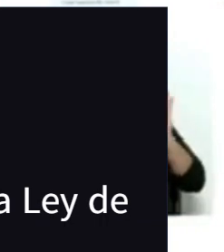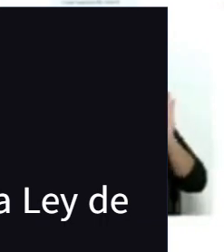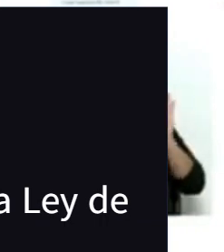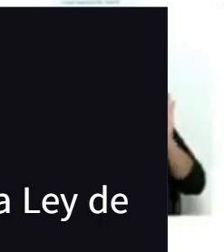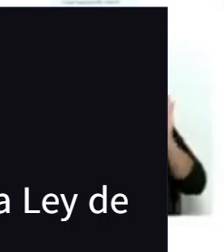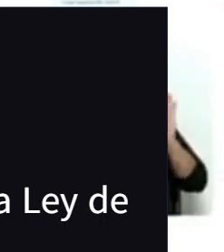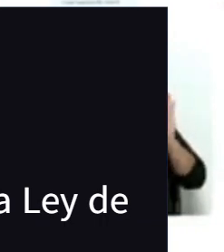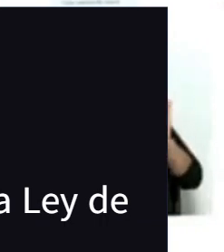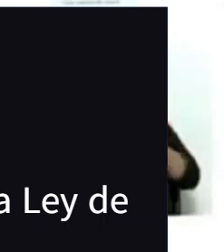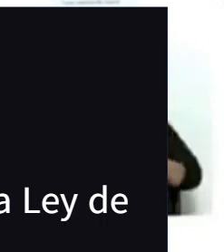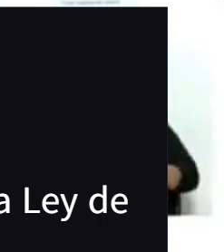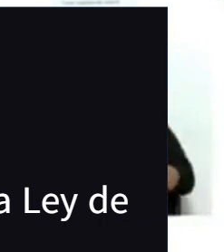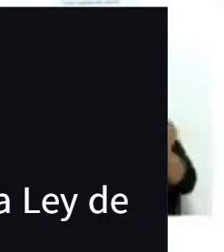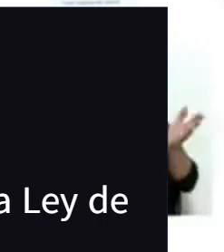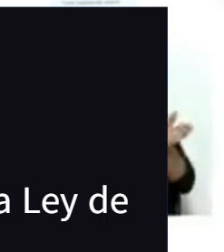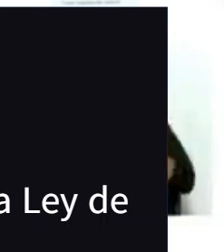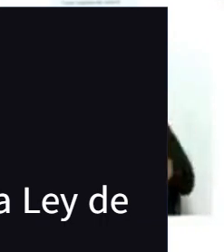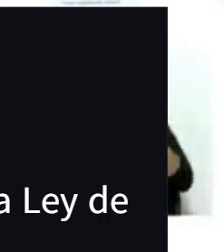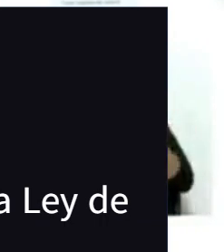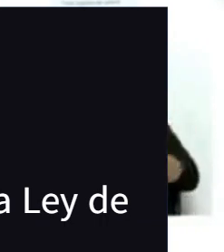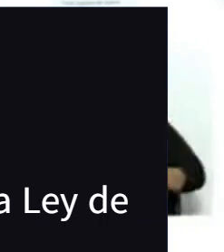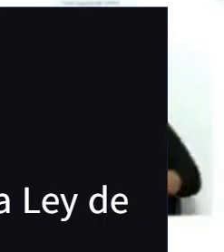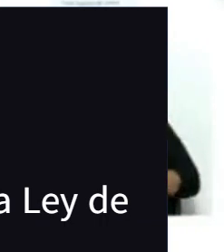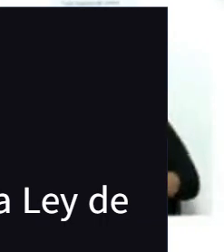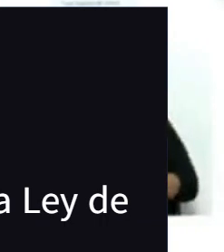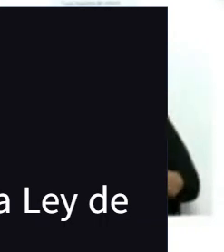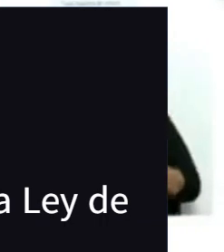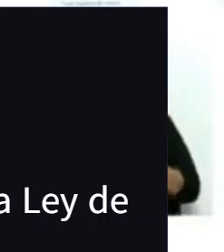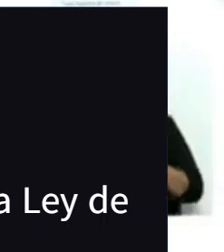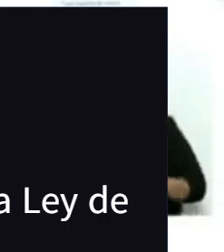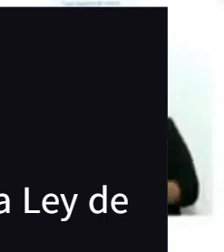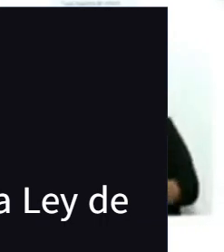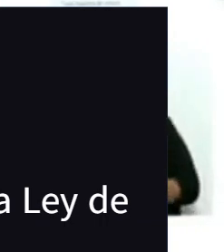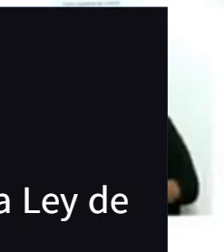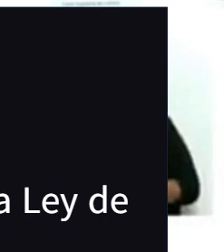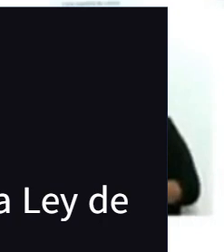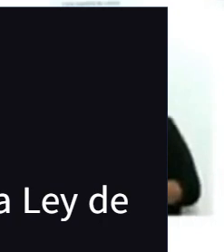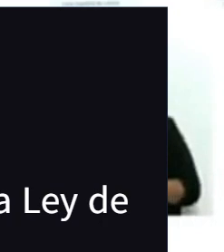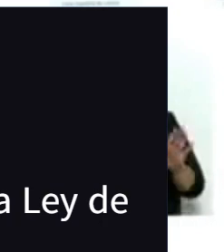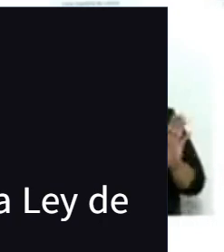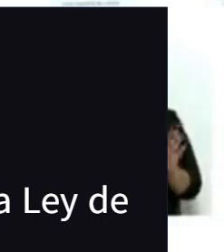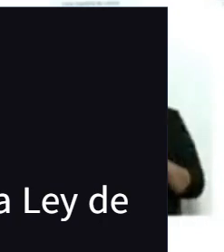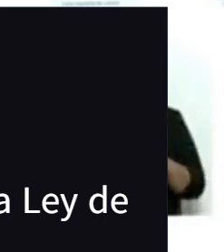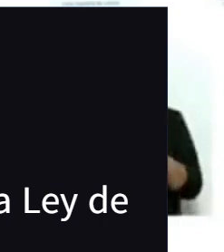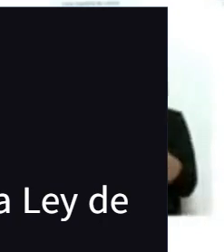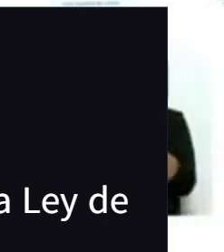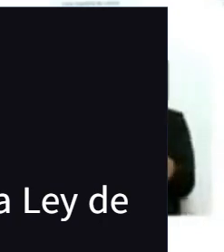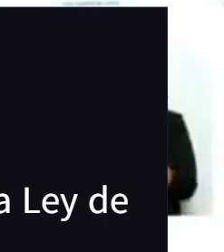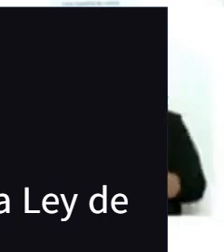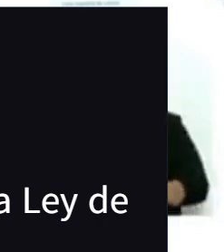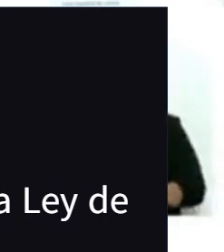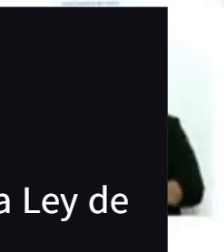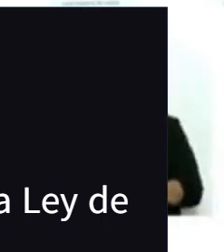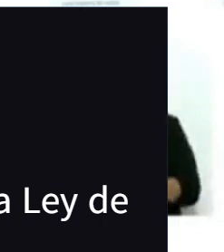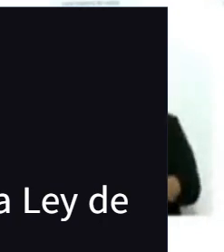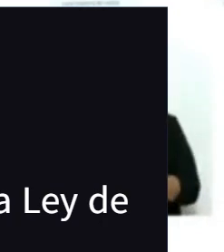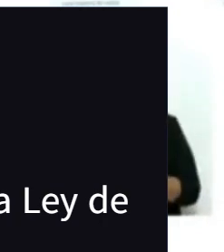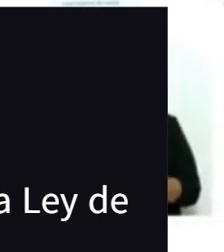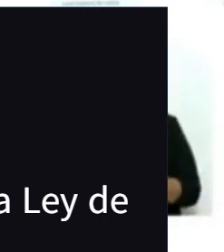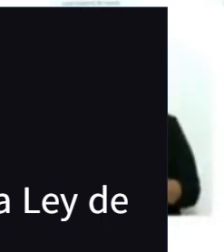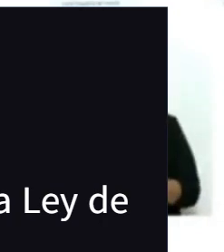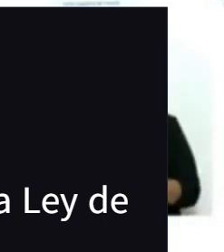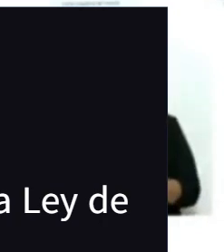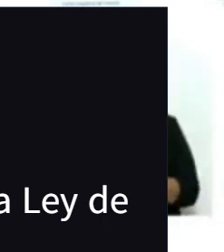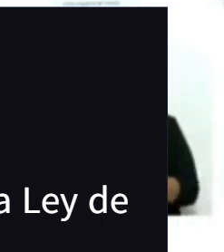Mideplan, usted va, o más bien decirle a los diputados, que cuando haya una